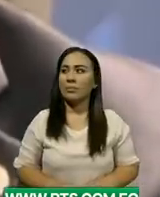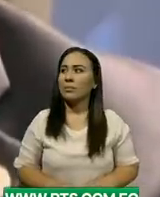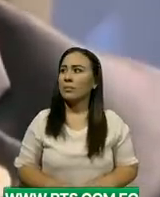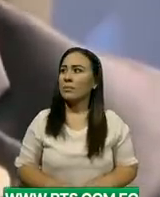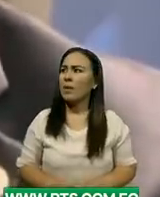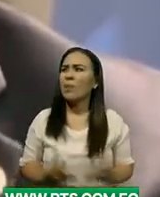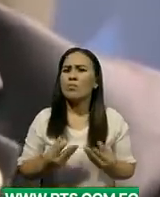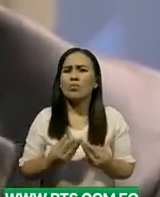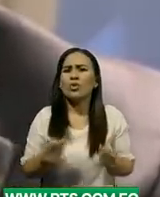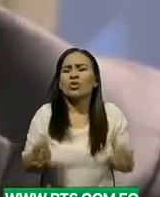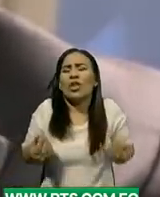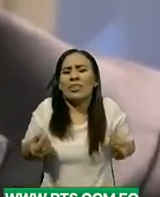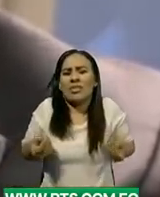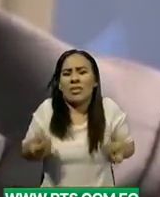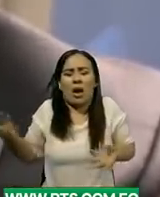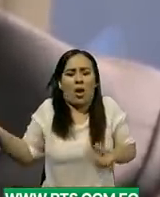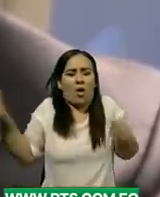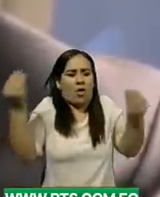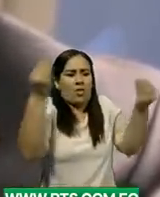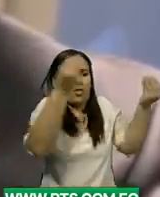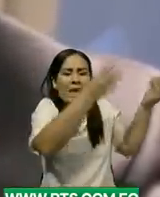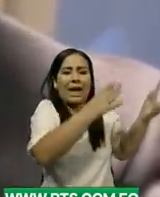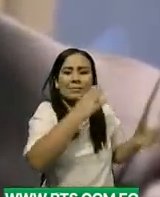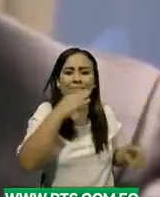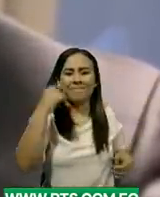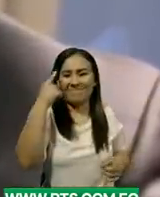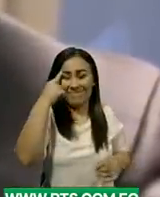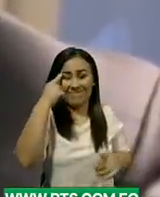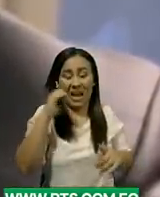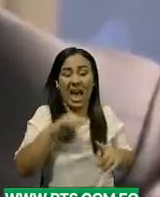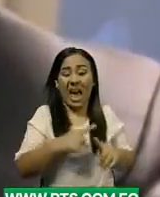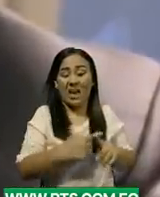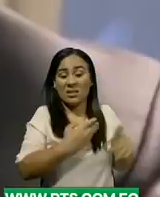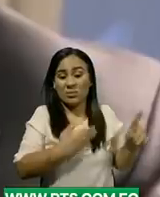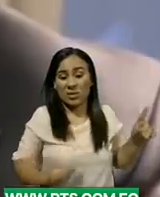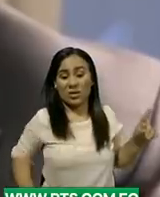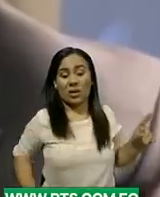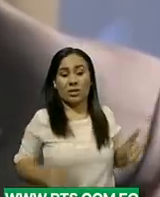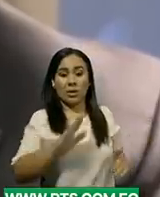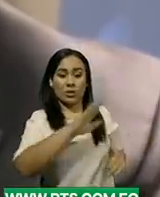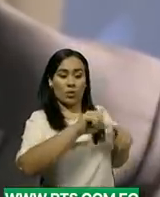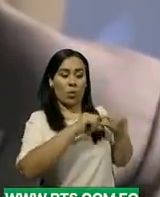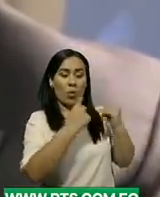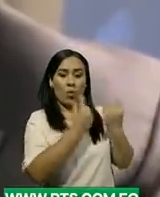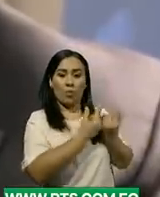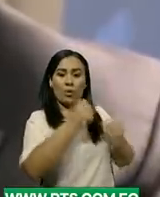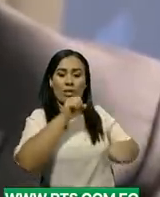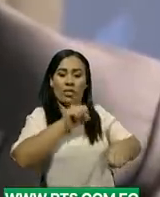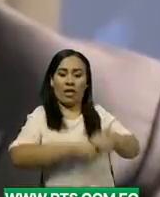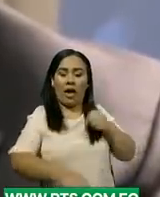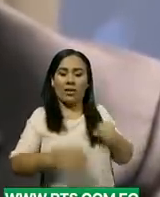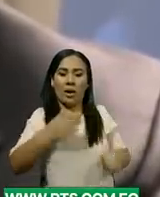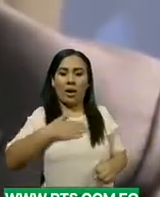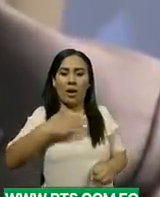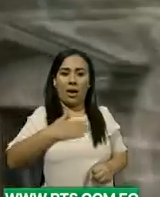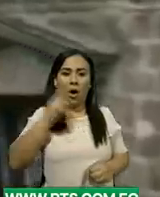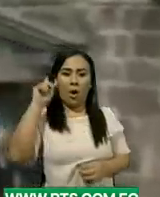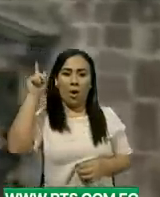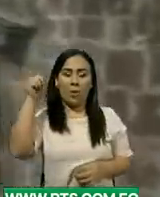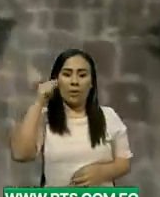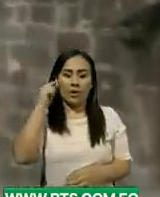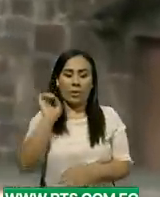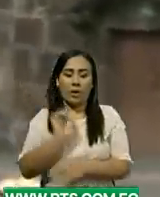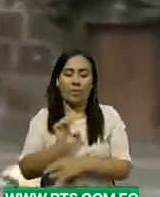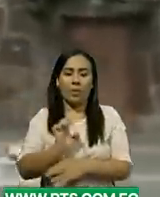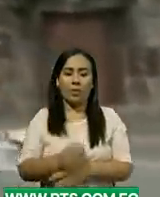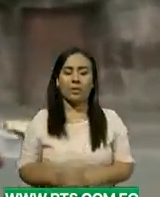entregando centenares de miles de dólares para que el expresidente Correa y su grupo desestabilicen el gobierno ecuatoriano. De acuerdo a